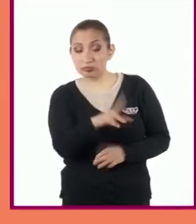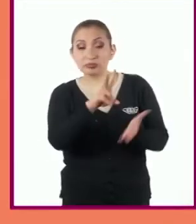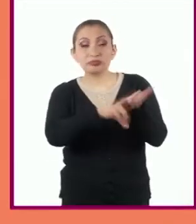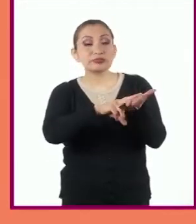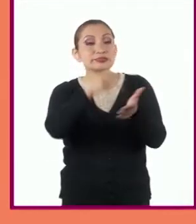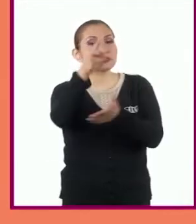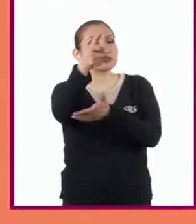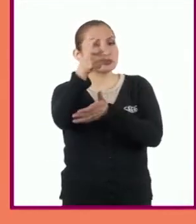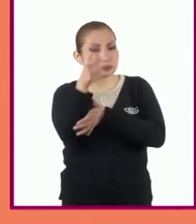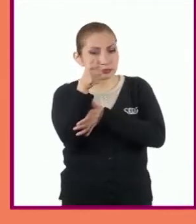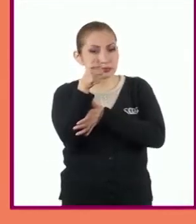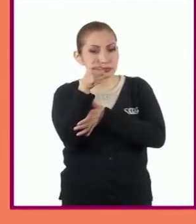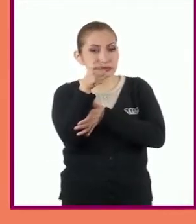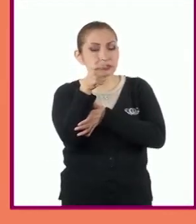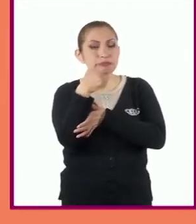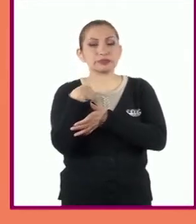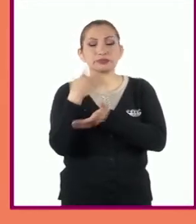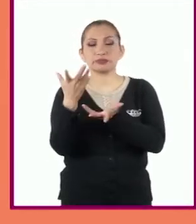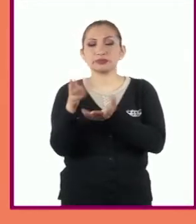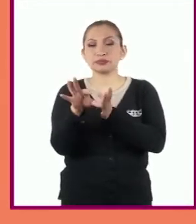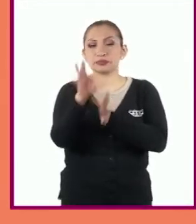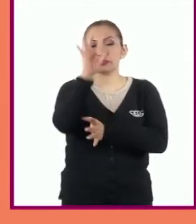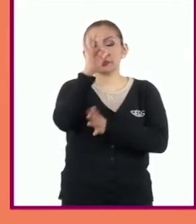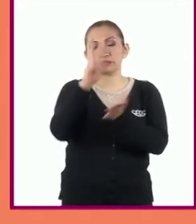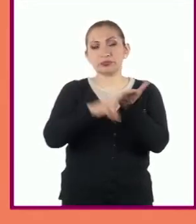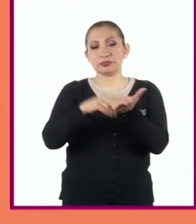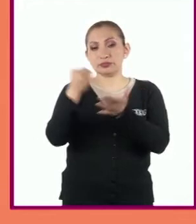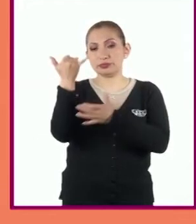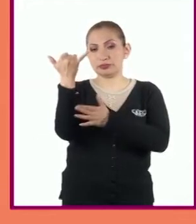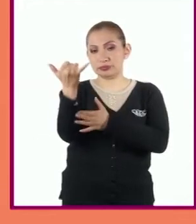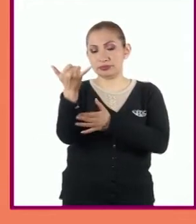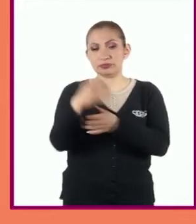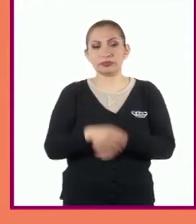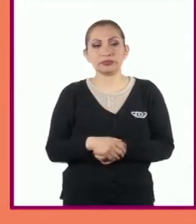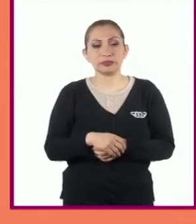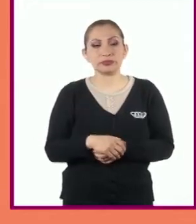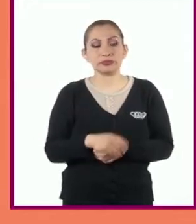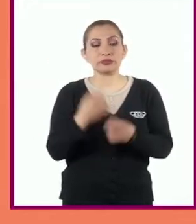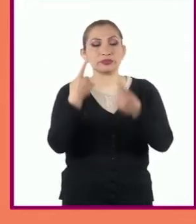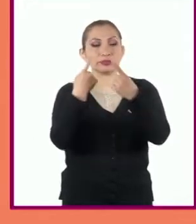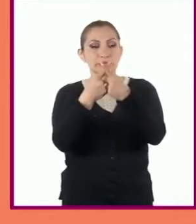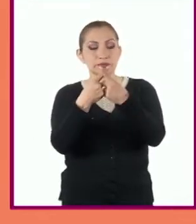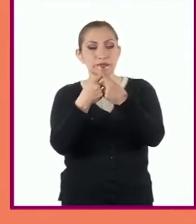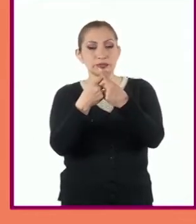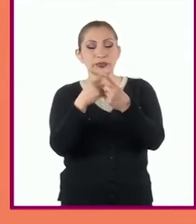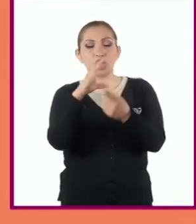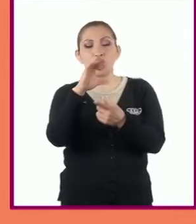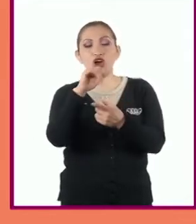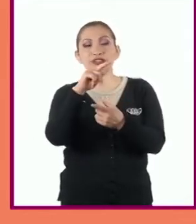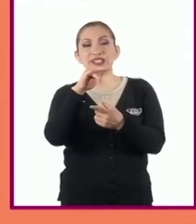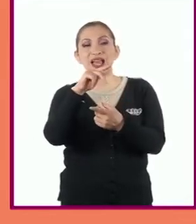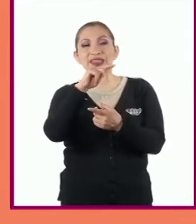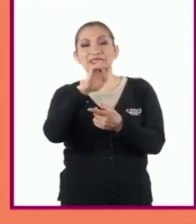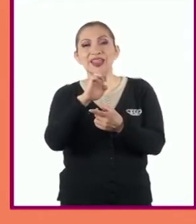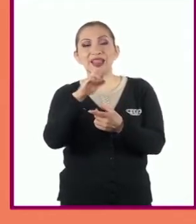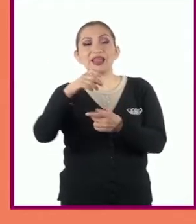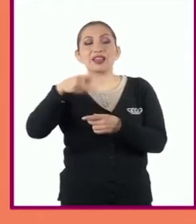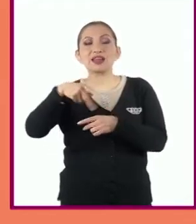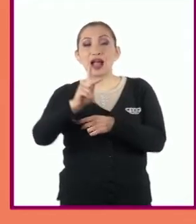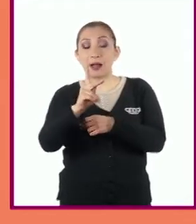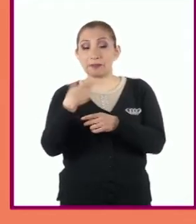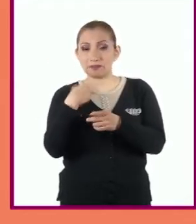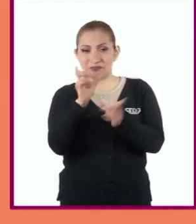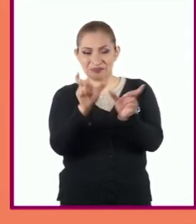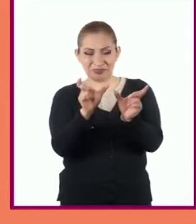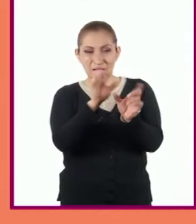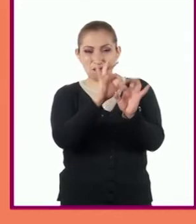de X, obtendremos el valor de Y multiplicando por la constante K. La